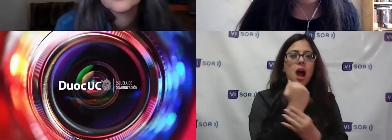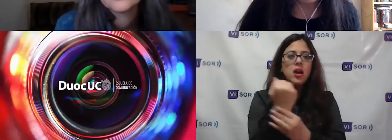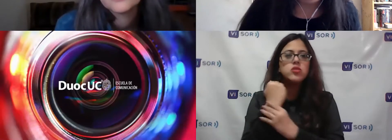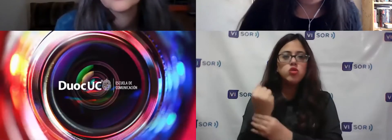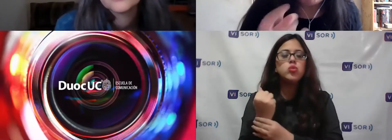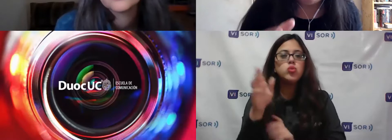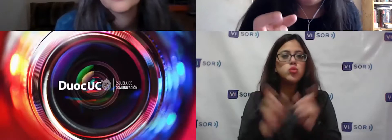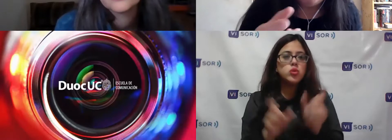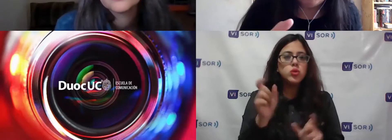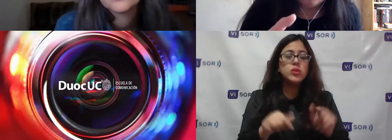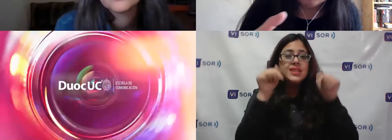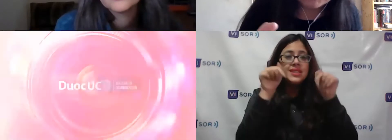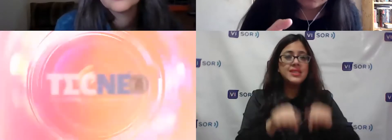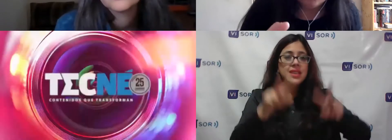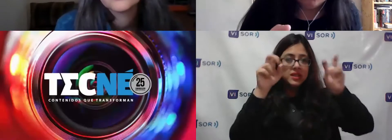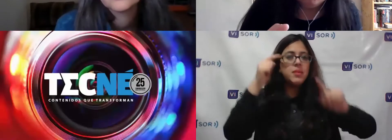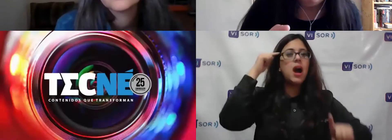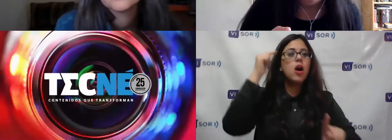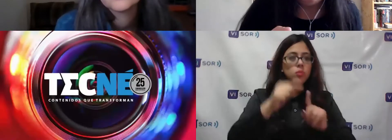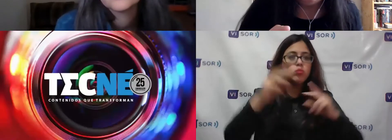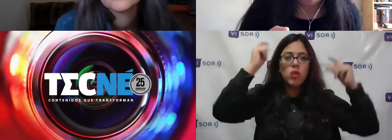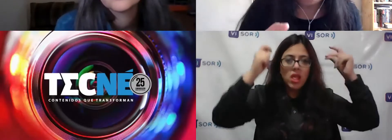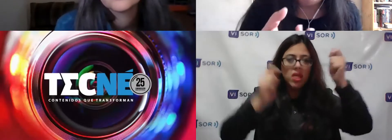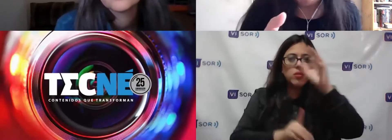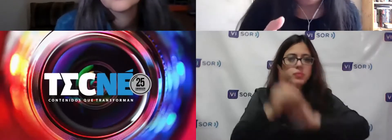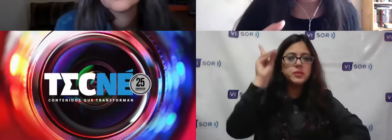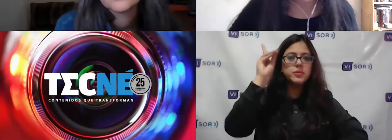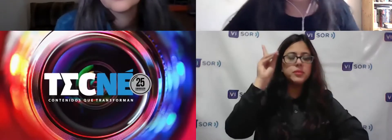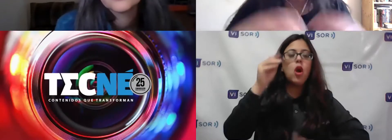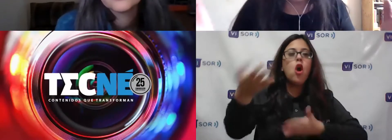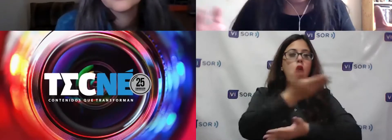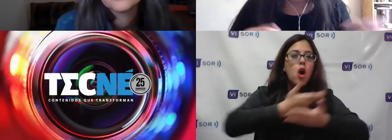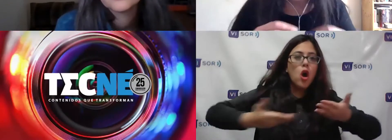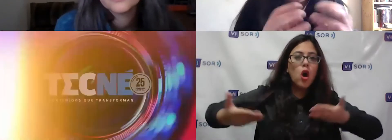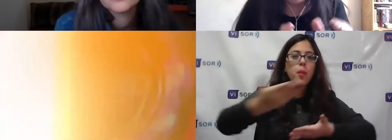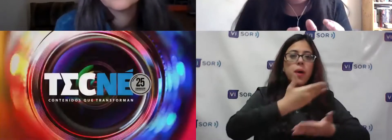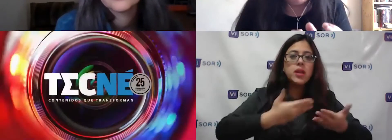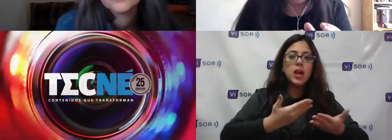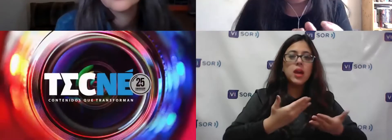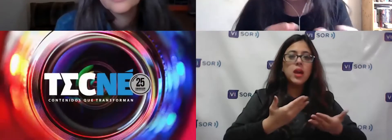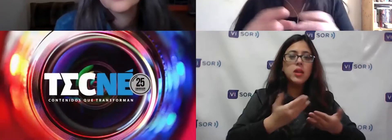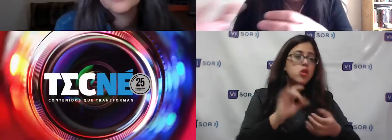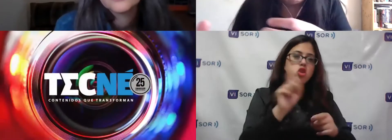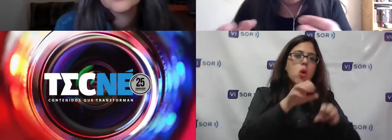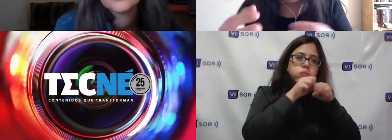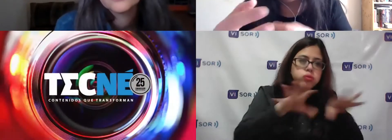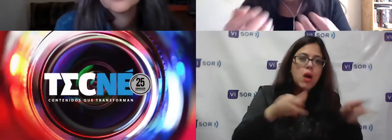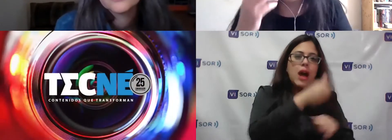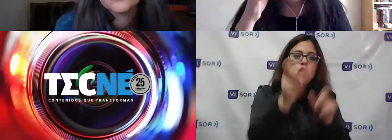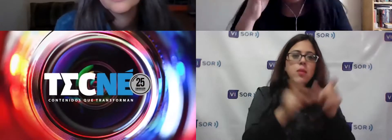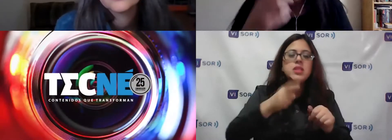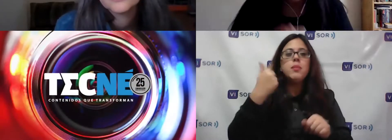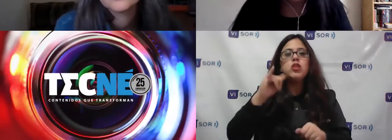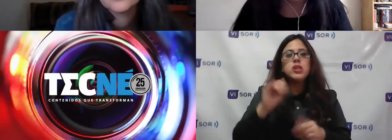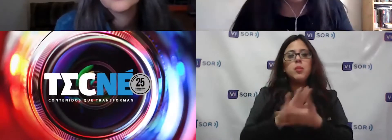uno desde la parte de la idea del desarrollo no compartirla nosotros dávila todo el mundo pero con tu equipo al menos en este caso esta pareja o